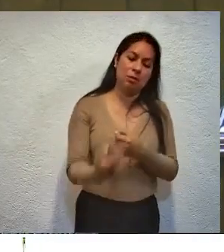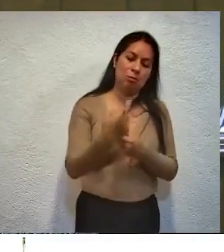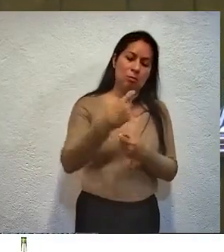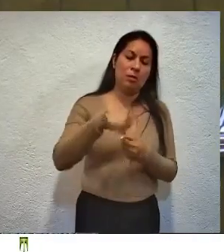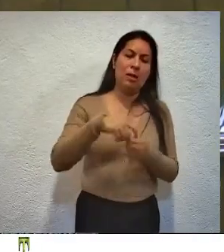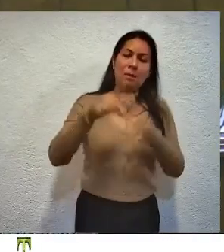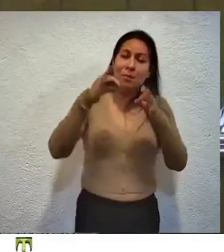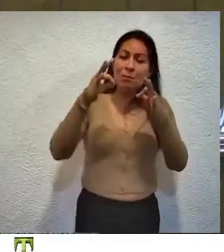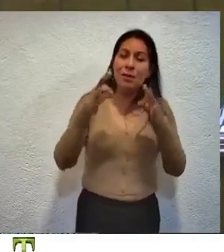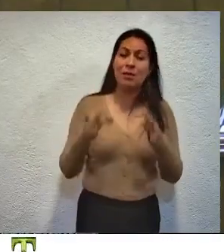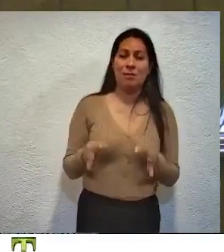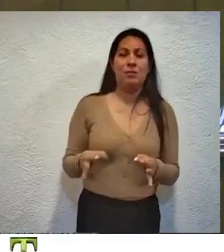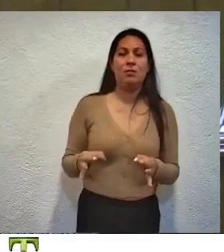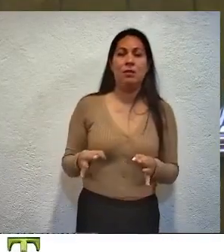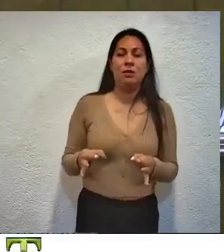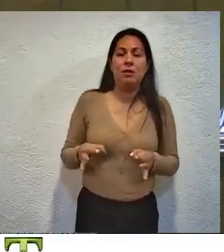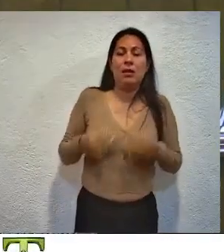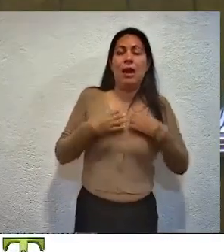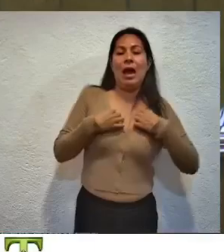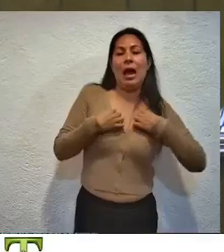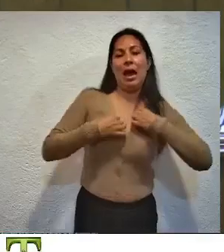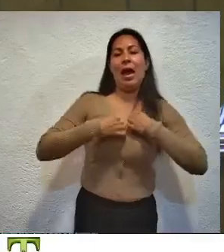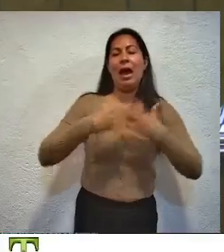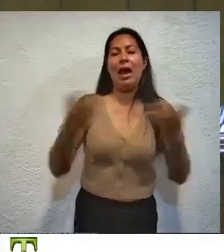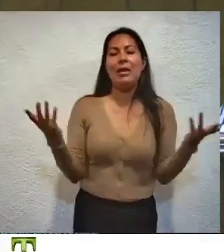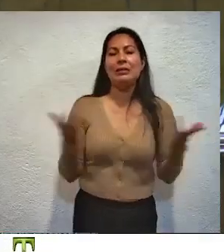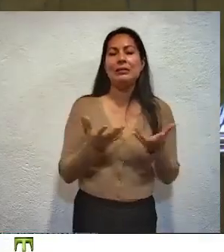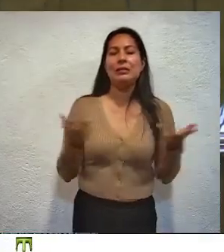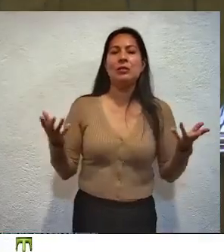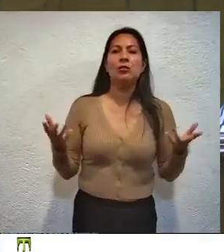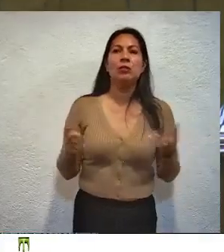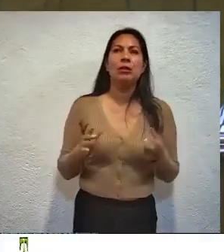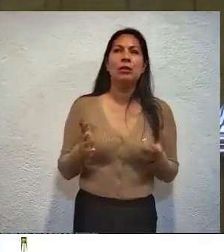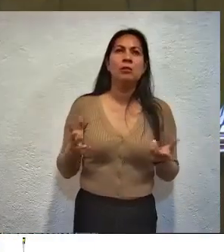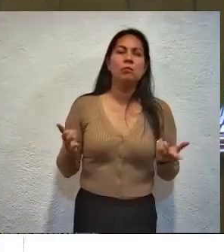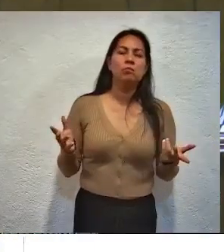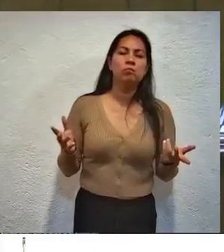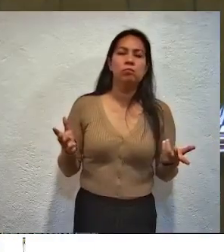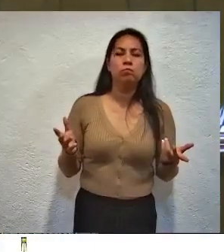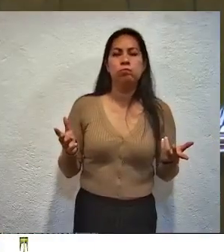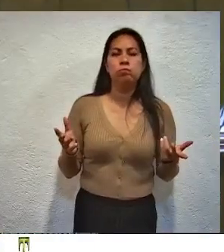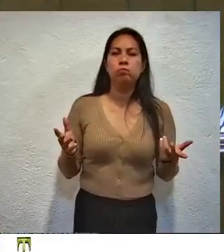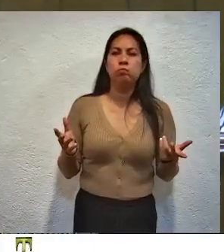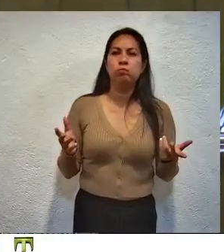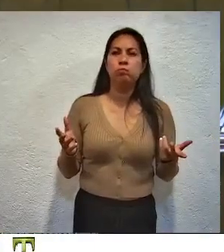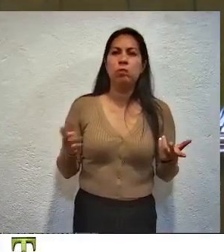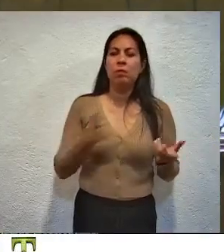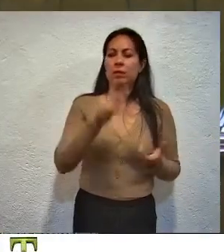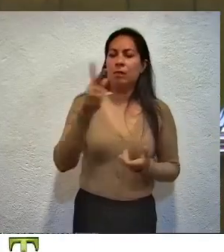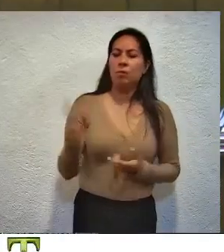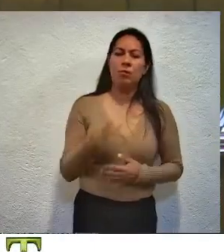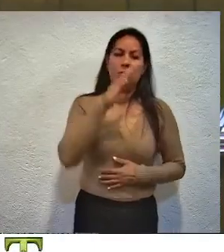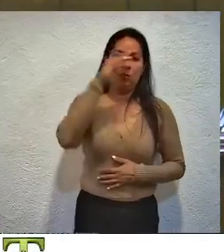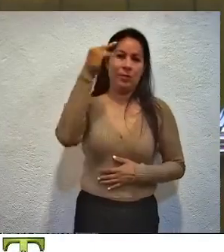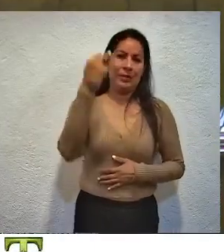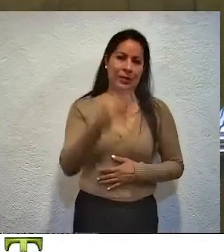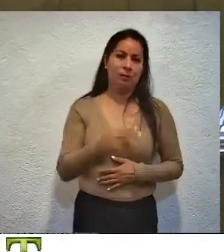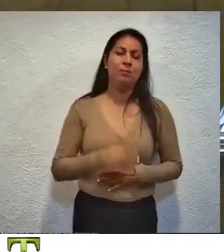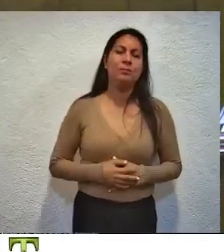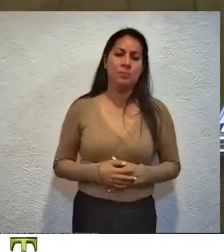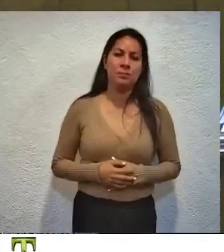incorporado plenamente al ejercicio del pueblo